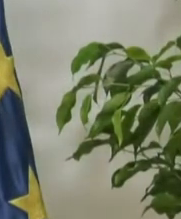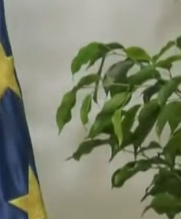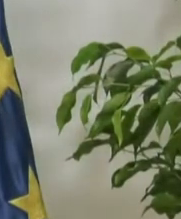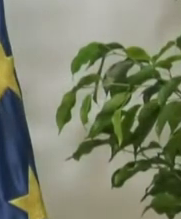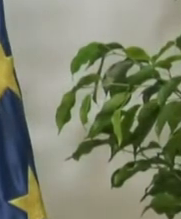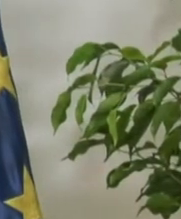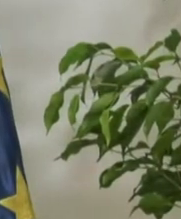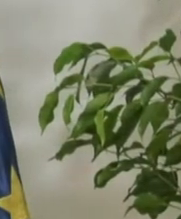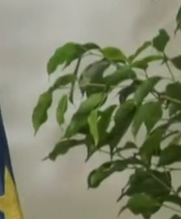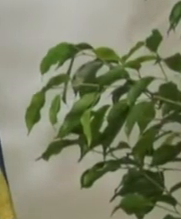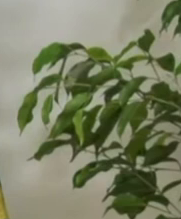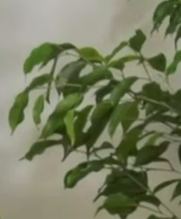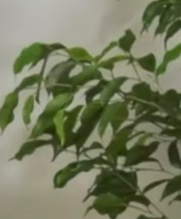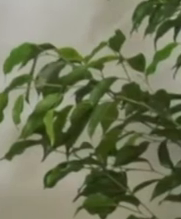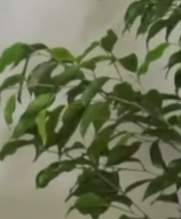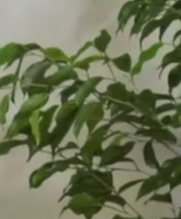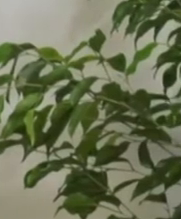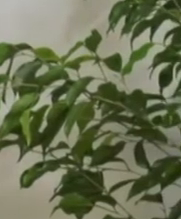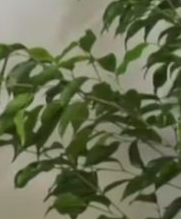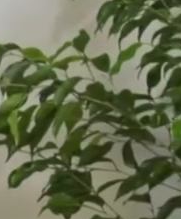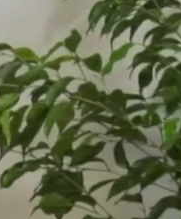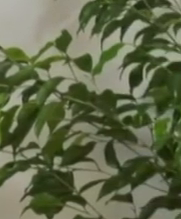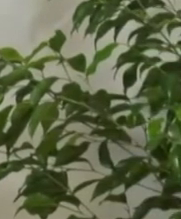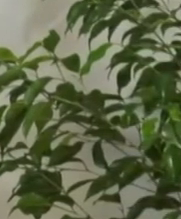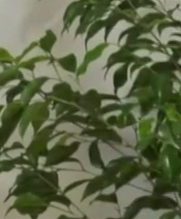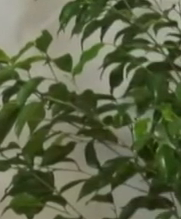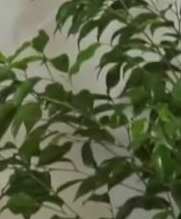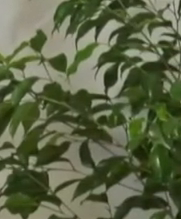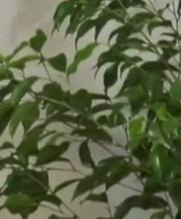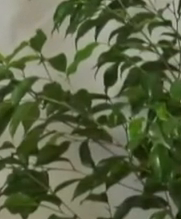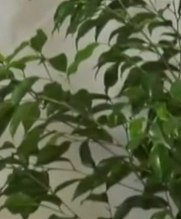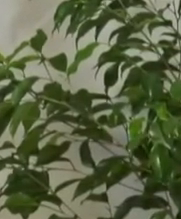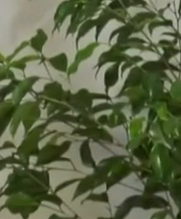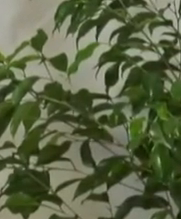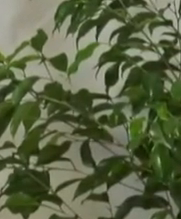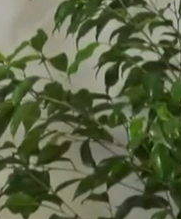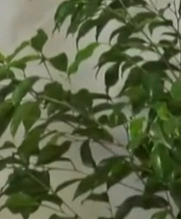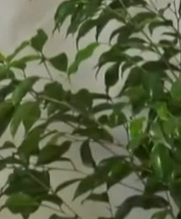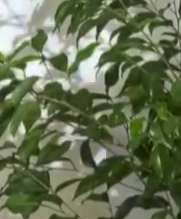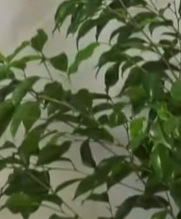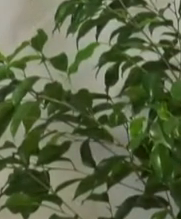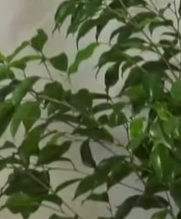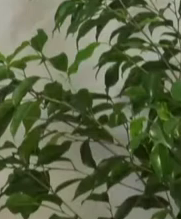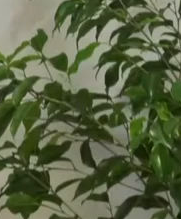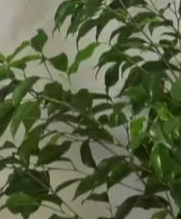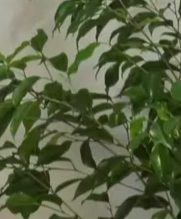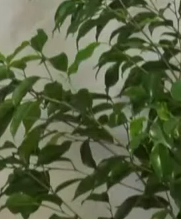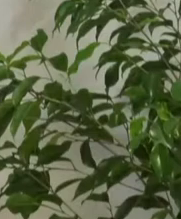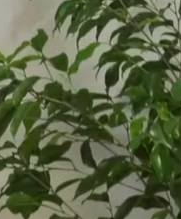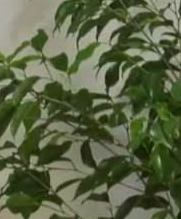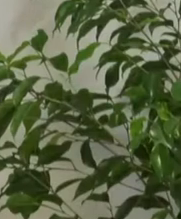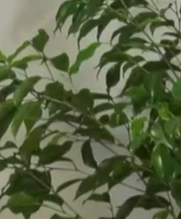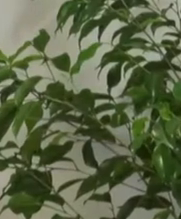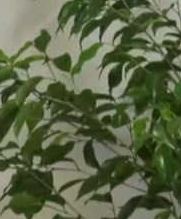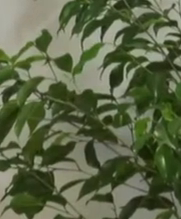esta jornada sobre digitalización y competitividad que organiza telefónica yo creo que la transformación digital en las empresas es